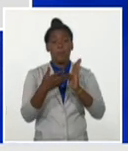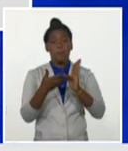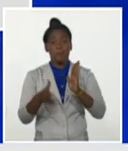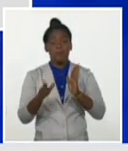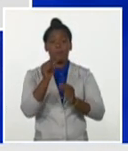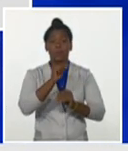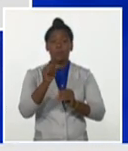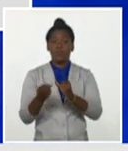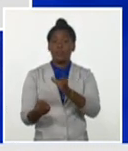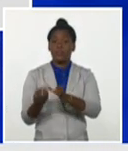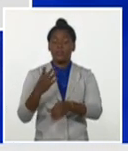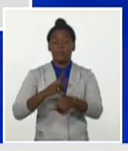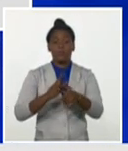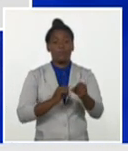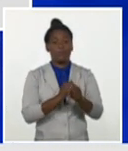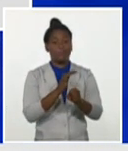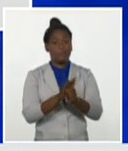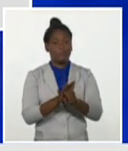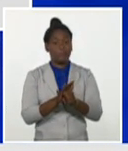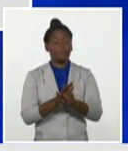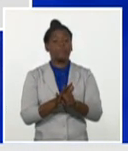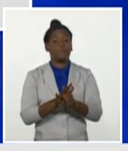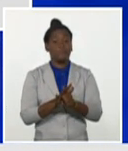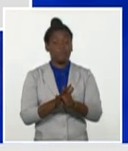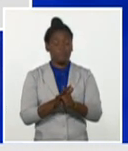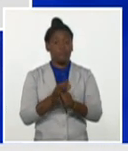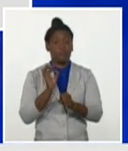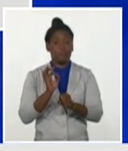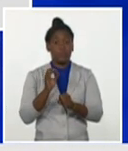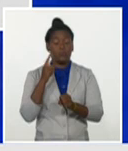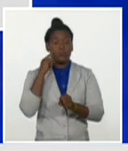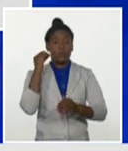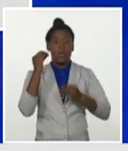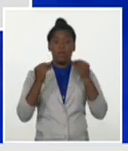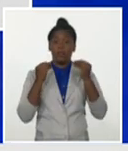vendría a ser el